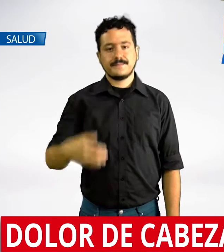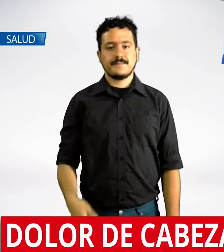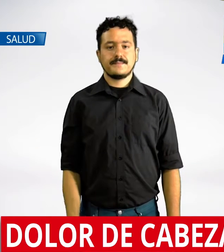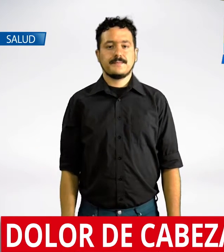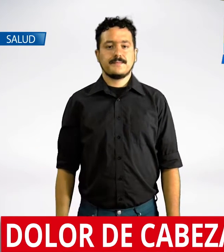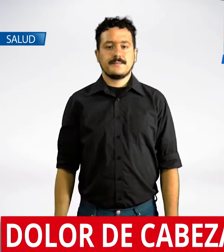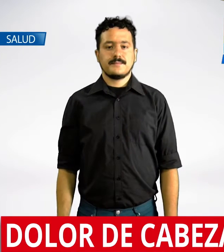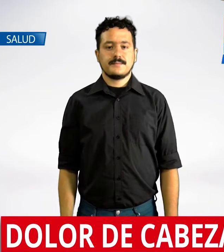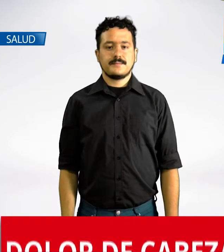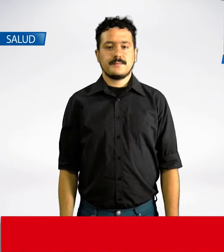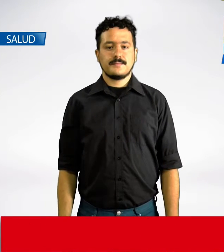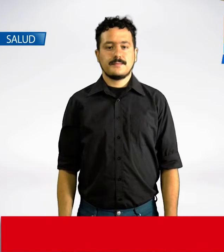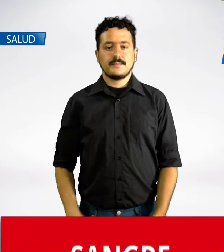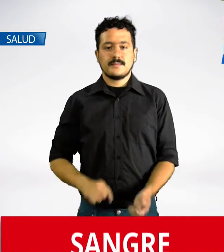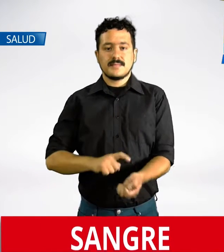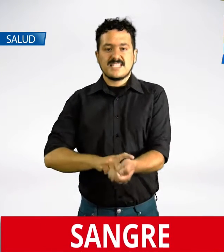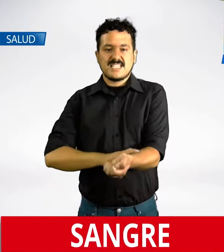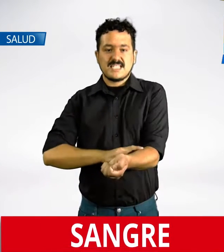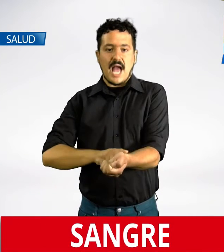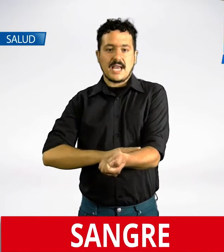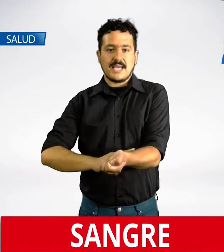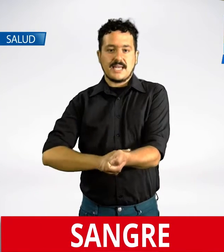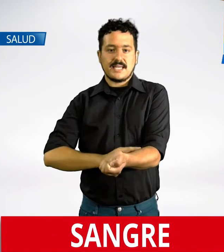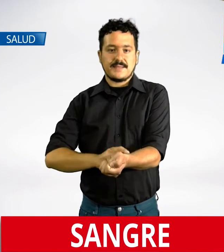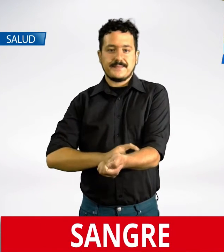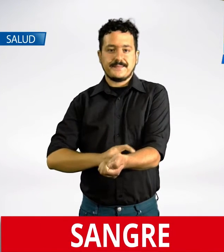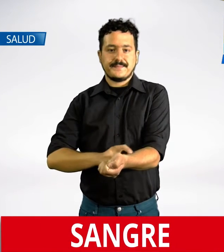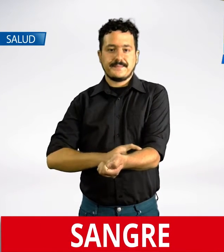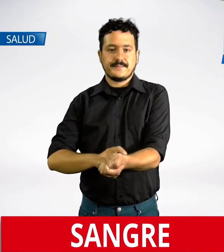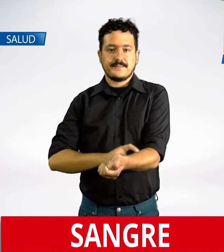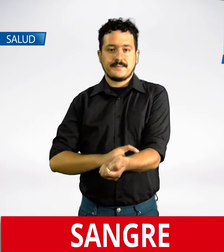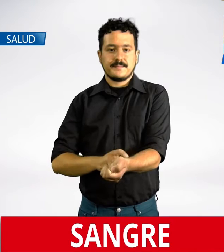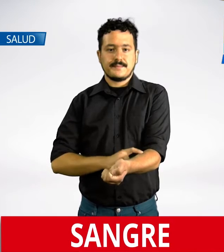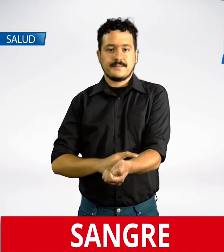sangre,